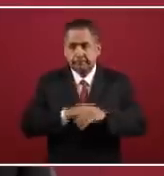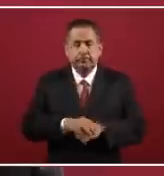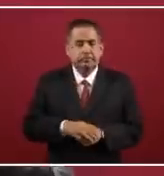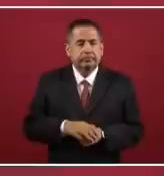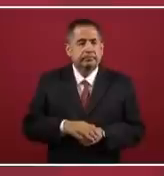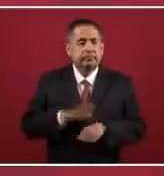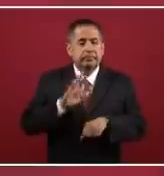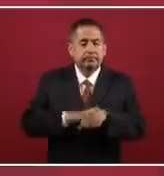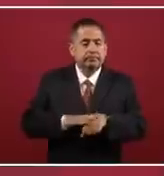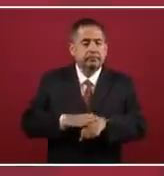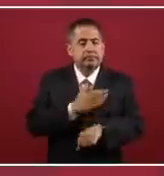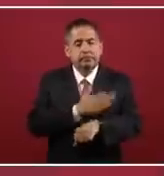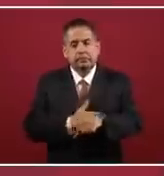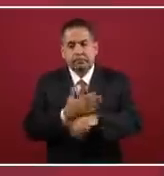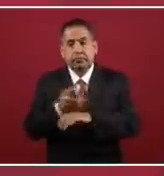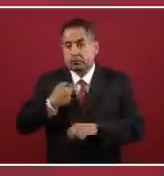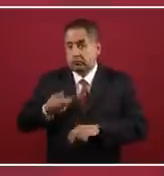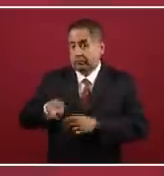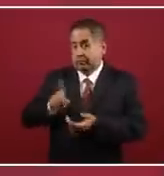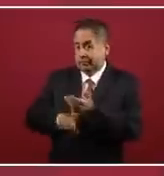demora, estoy yo ahí,